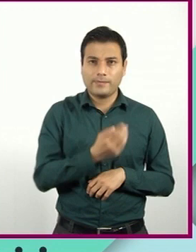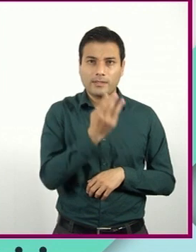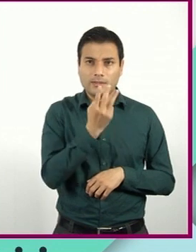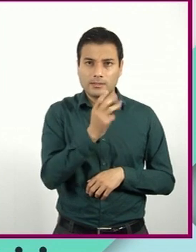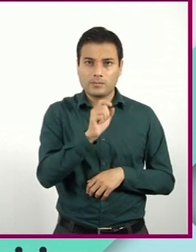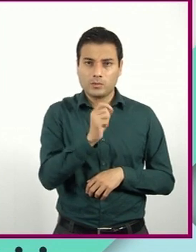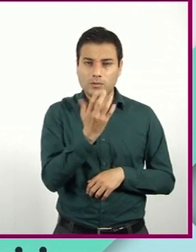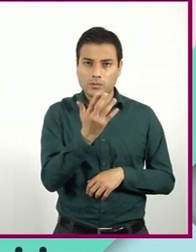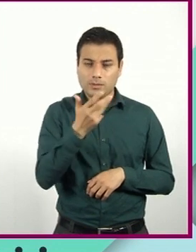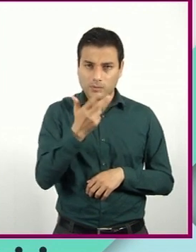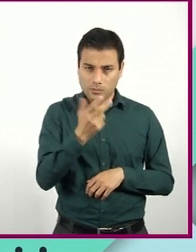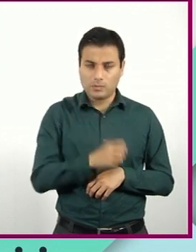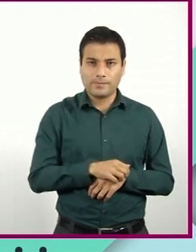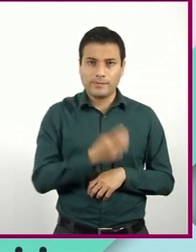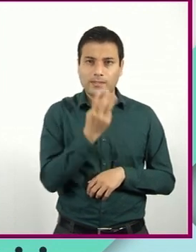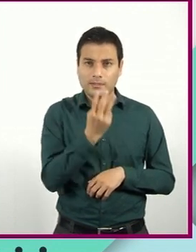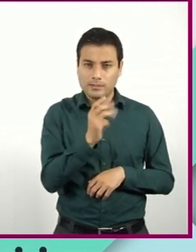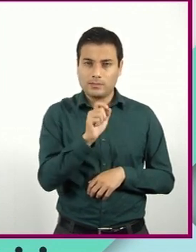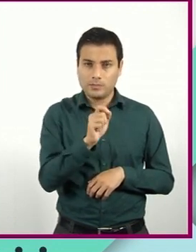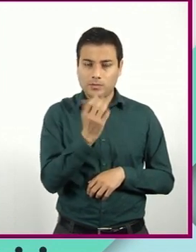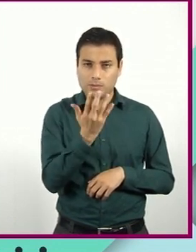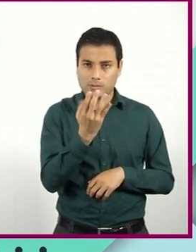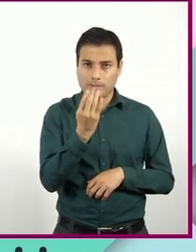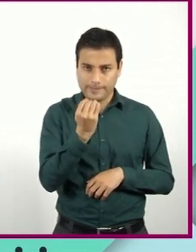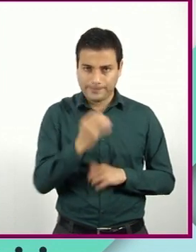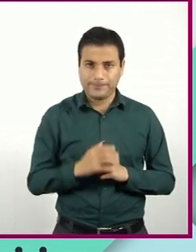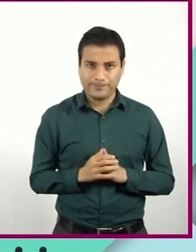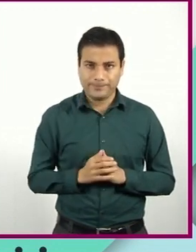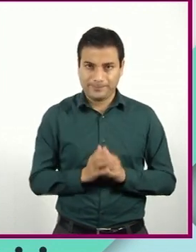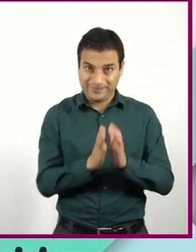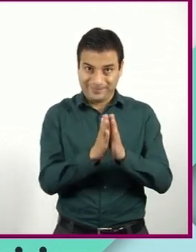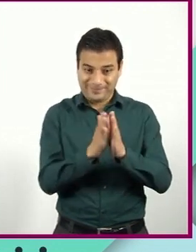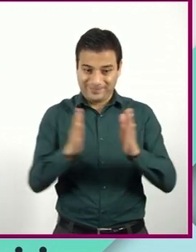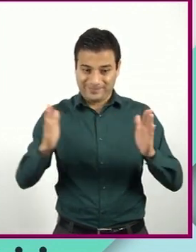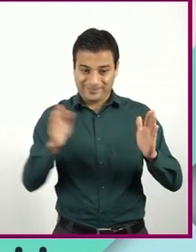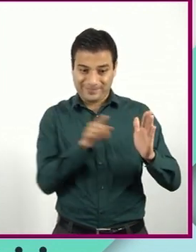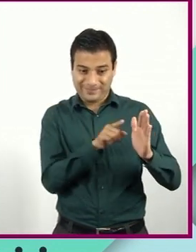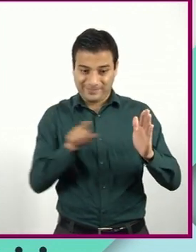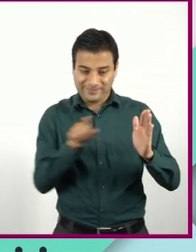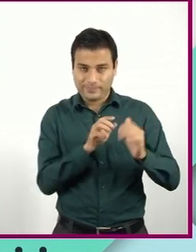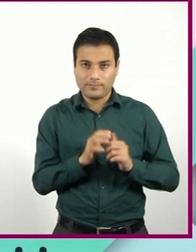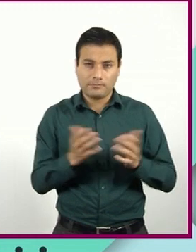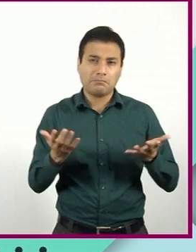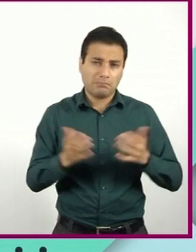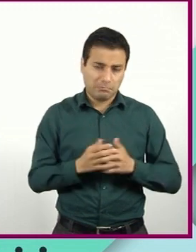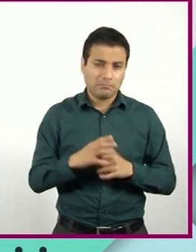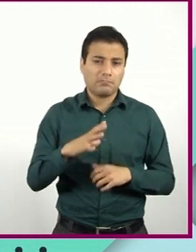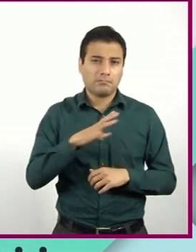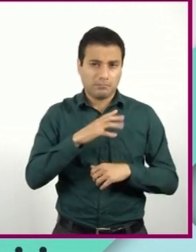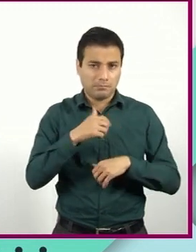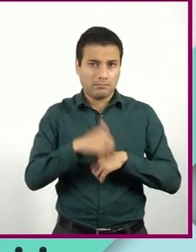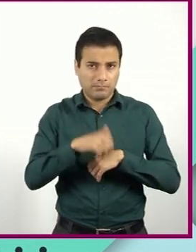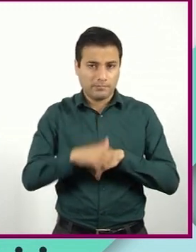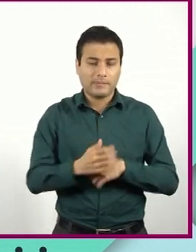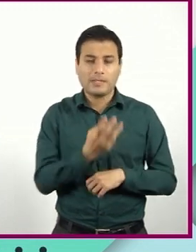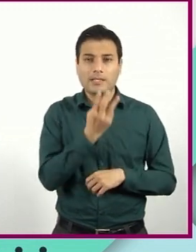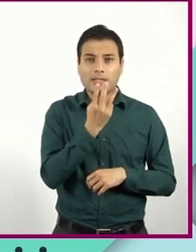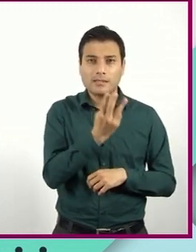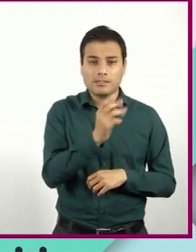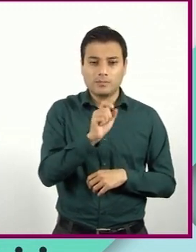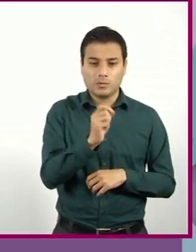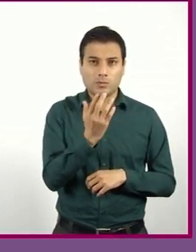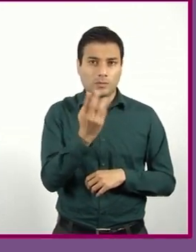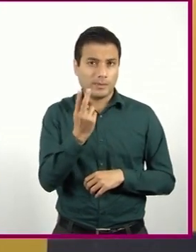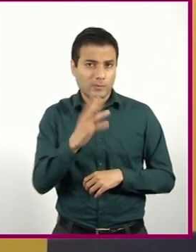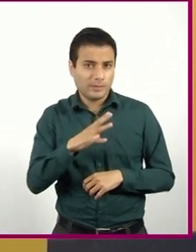3.57, 3.58 y 3.59. Y en efecto, encontramos el